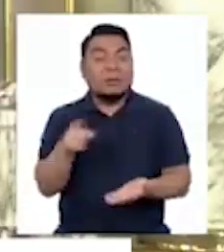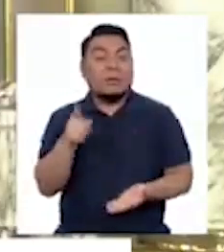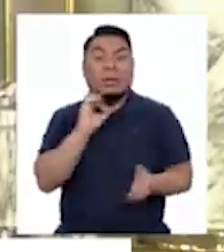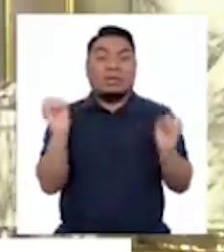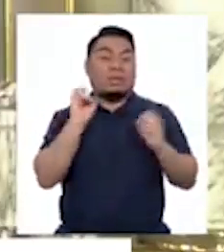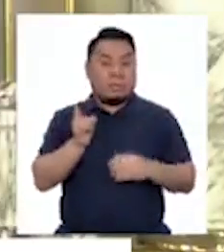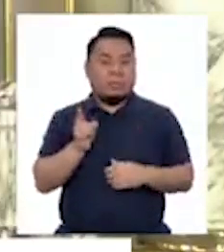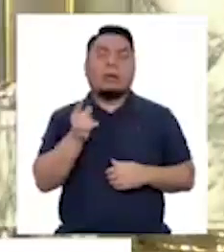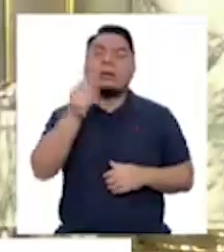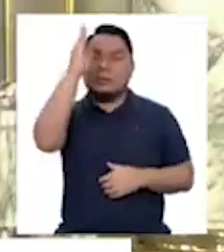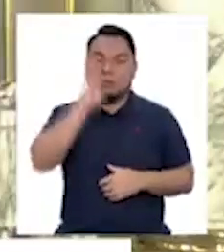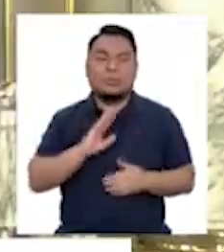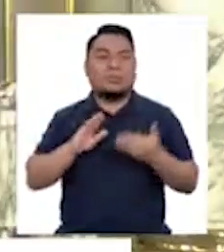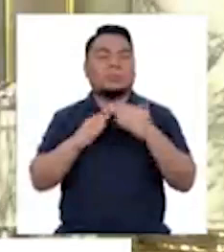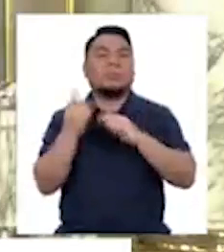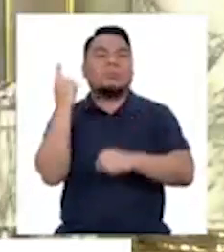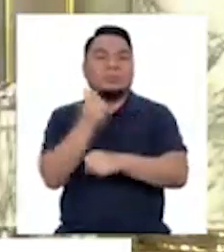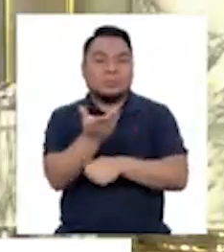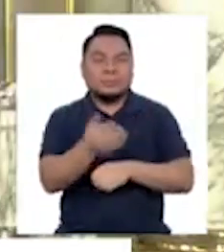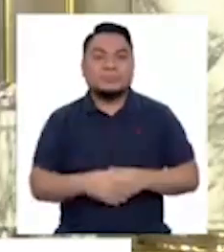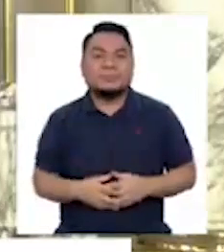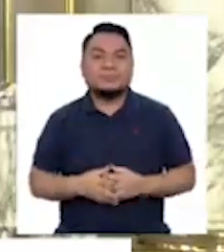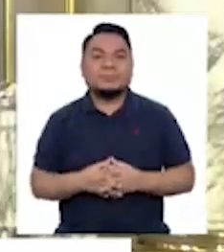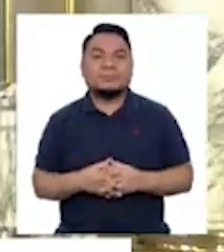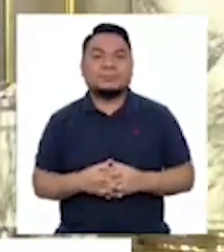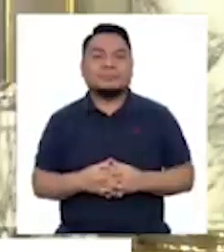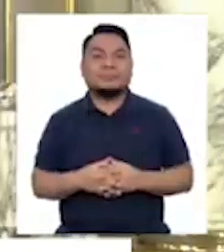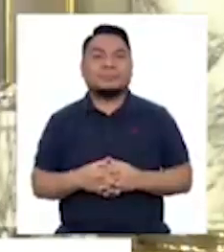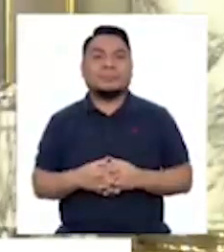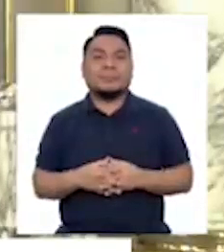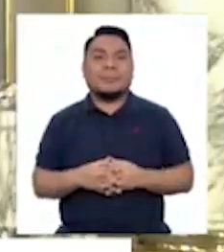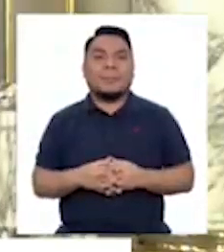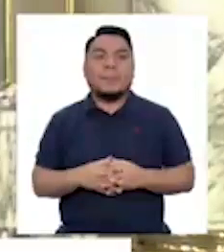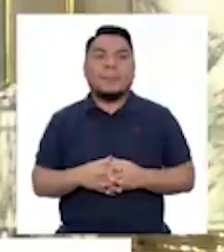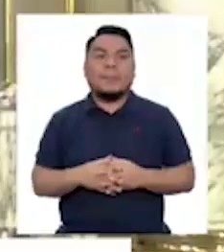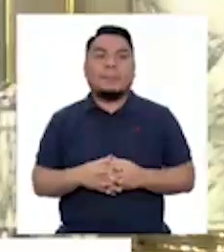no, Él y la patria os lo demanden.